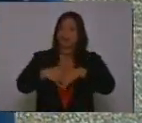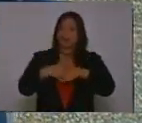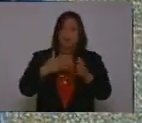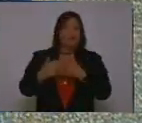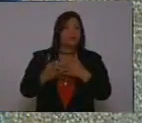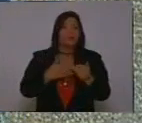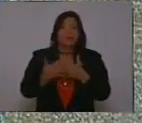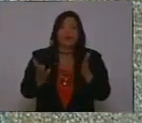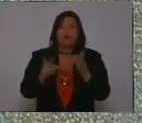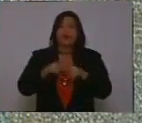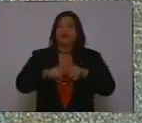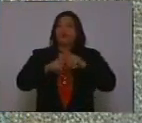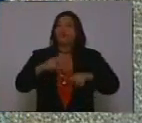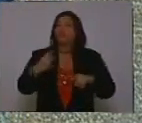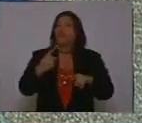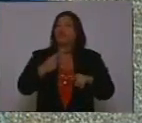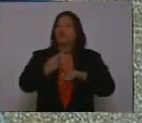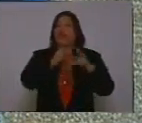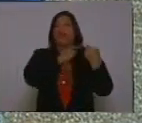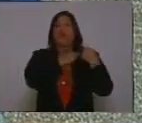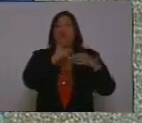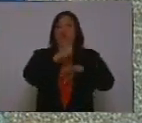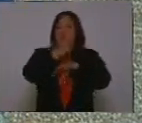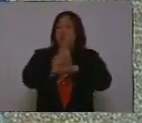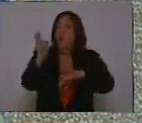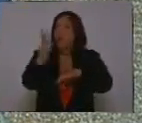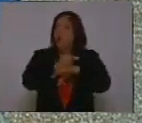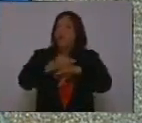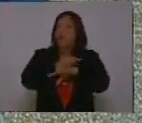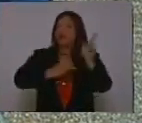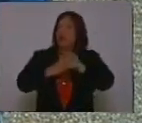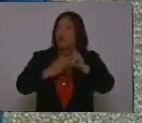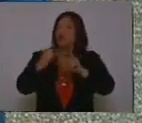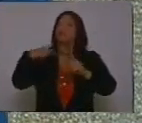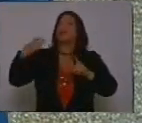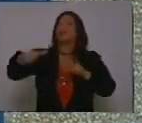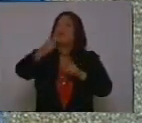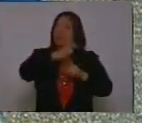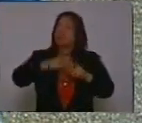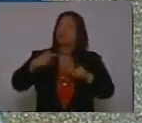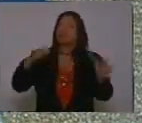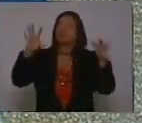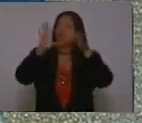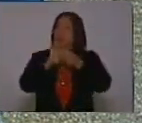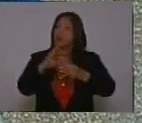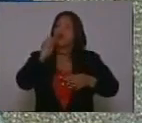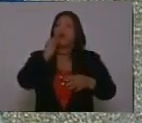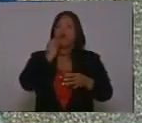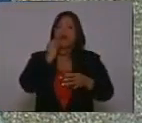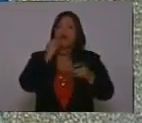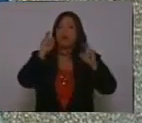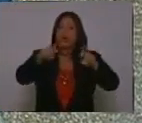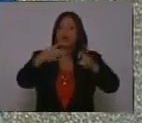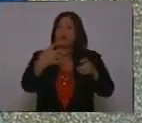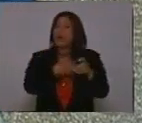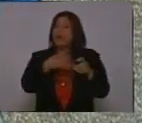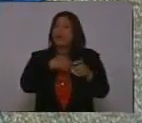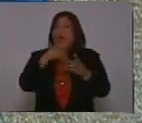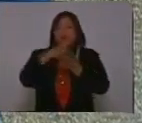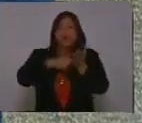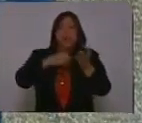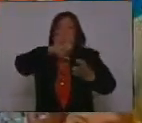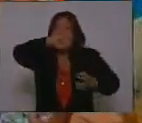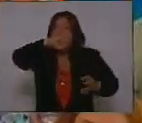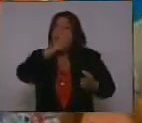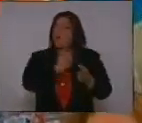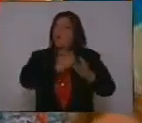depende solamente del gobierno, eso depende de la población. Tenemos que hacer los jóvenes enamorar por la tierra.